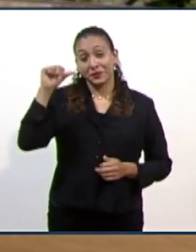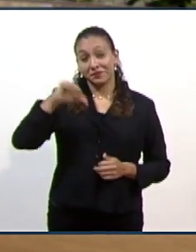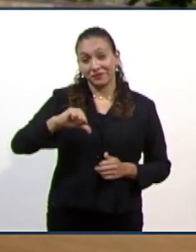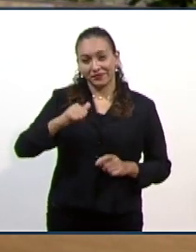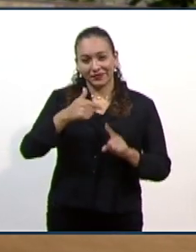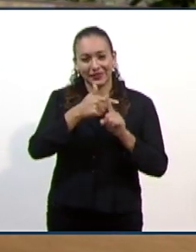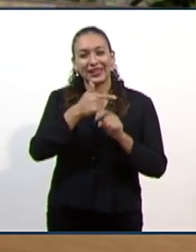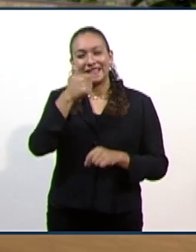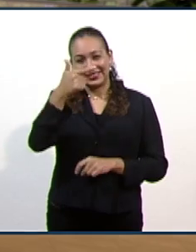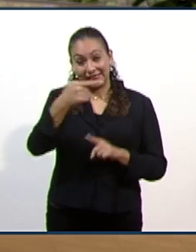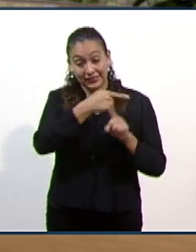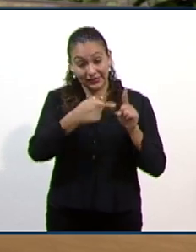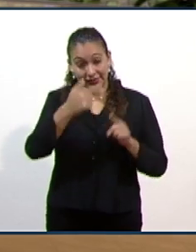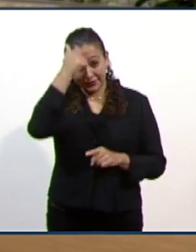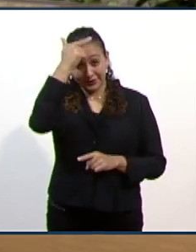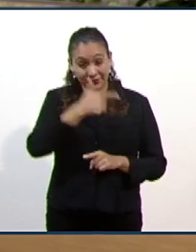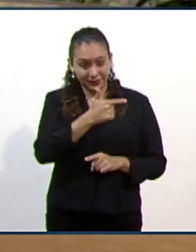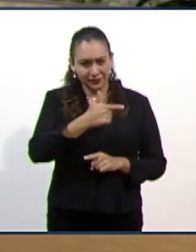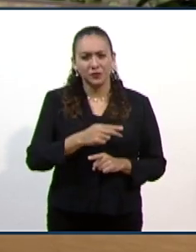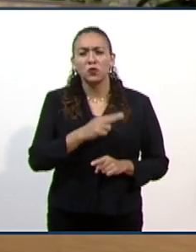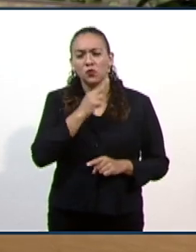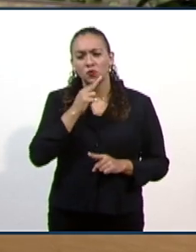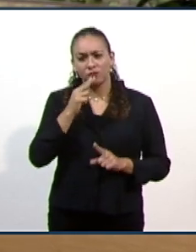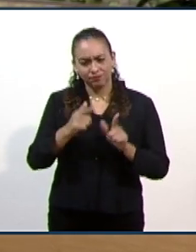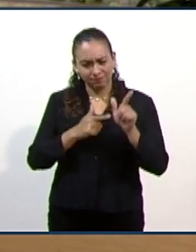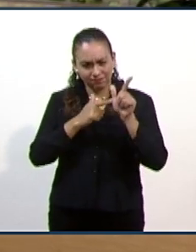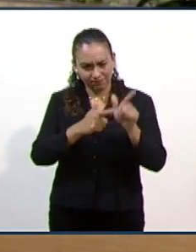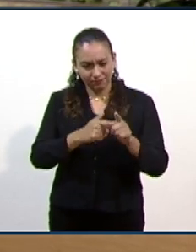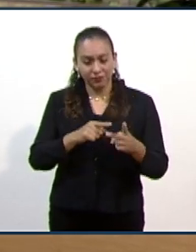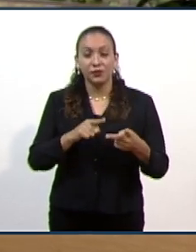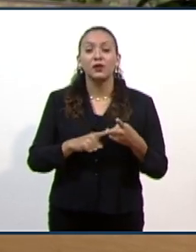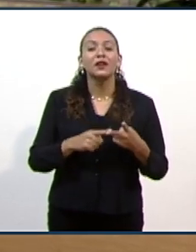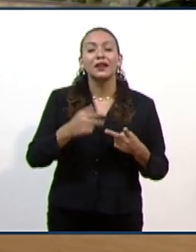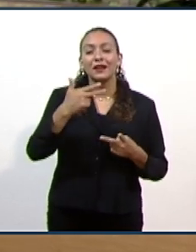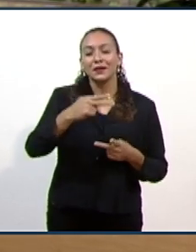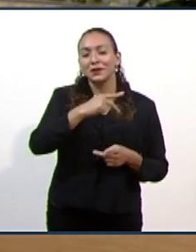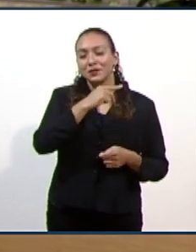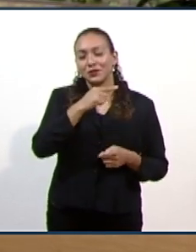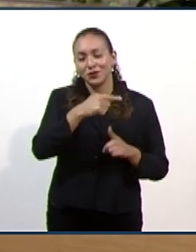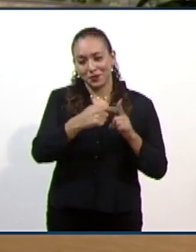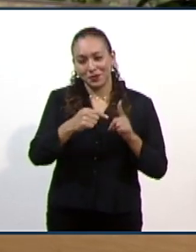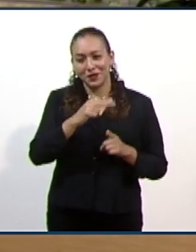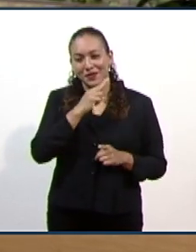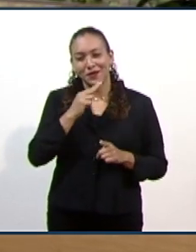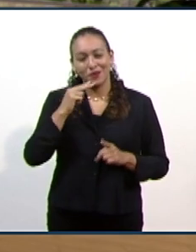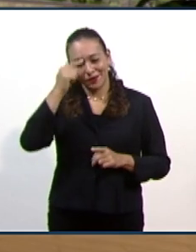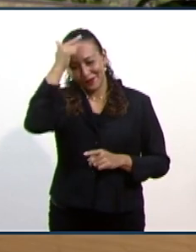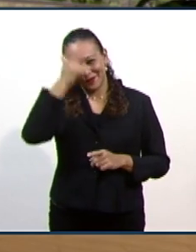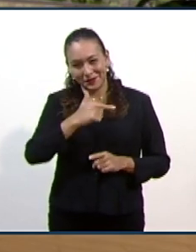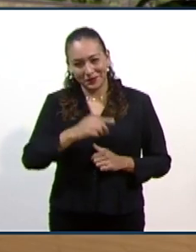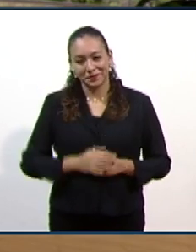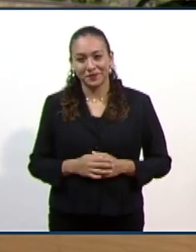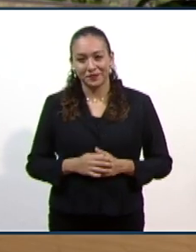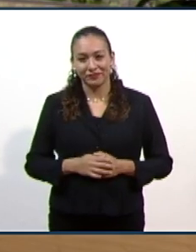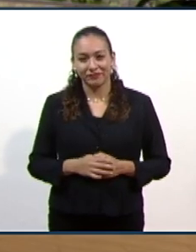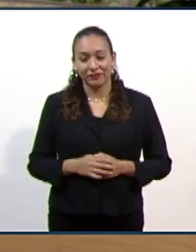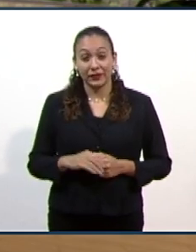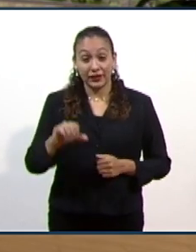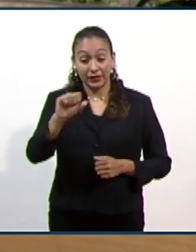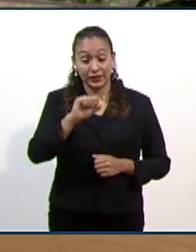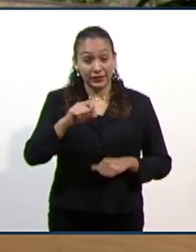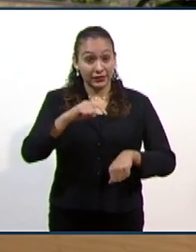seguir a las 19:30 horas nuestro avance informativo y a las 20:30 el noticiario nocturno. Este sábado